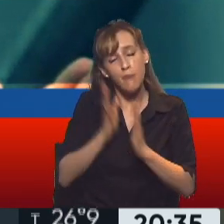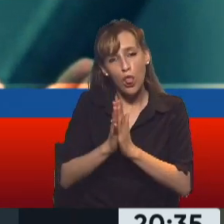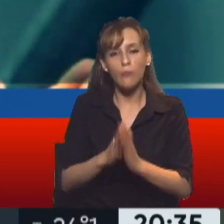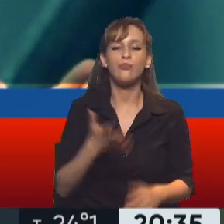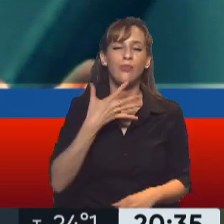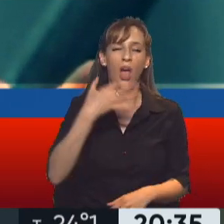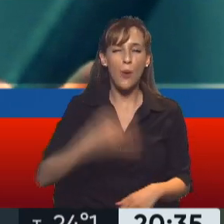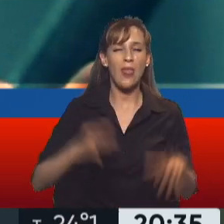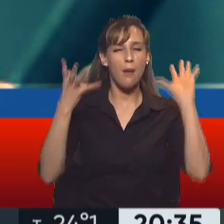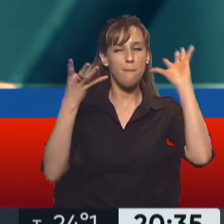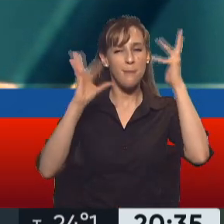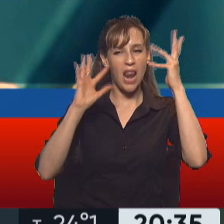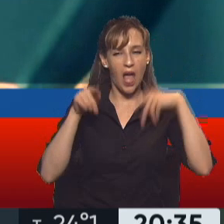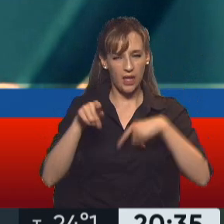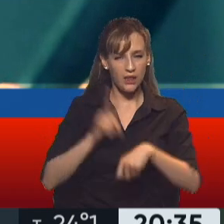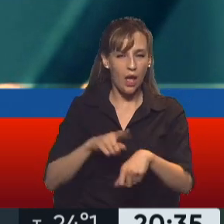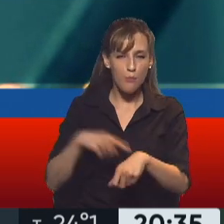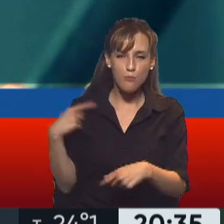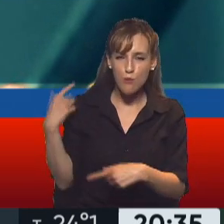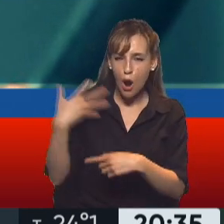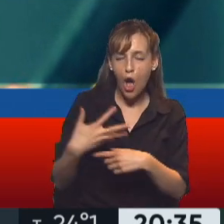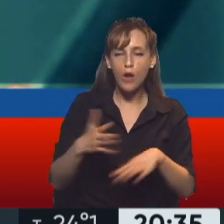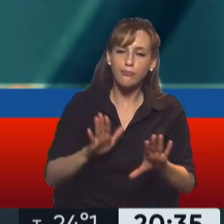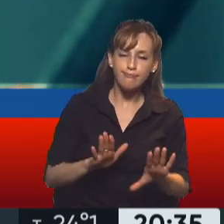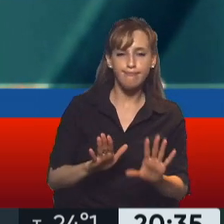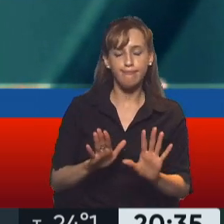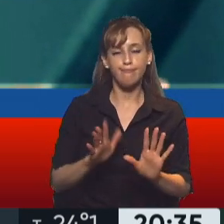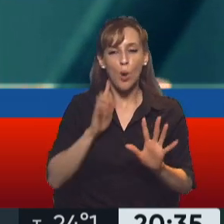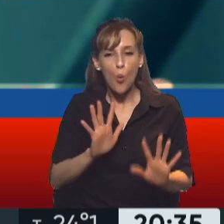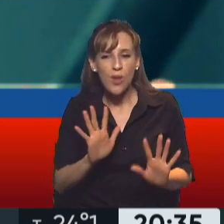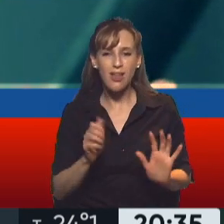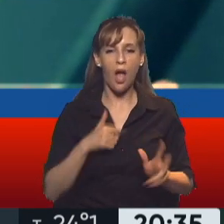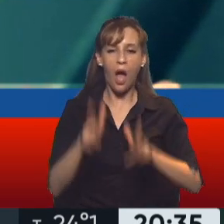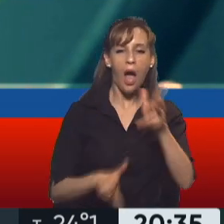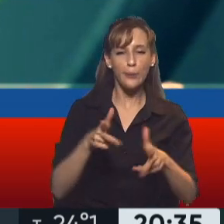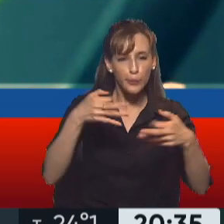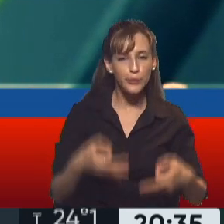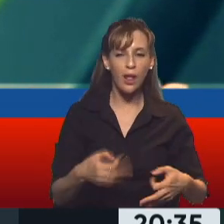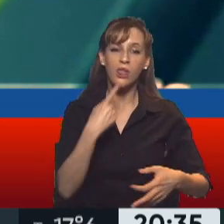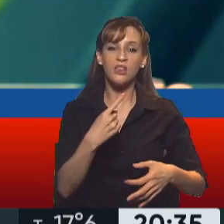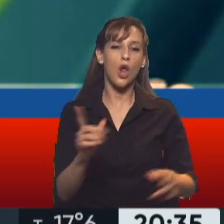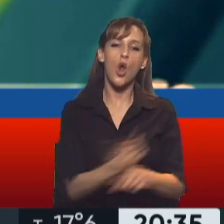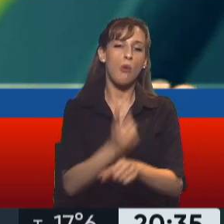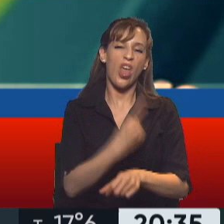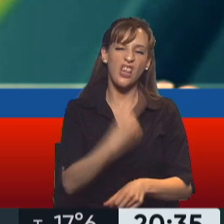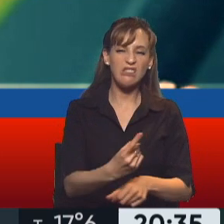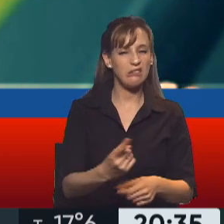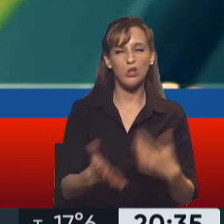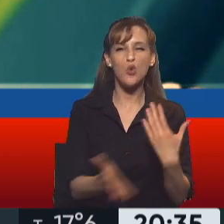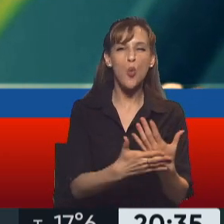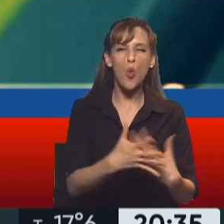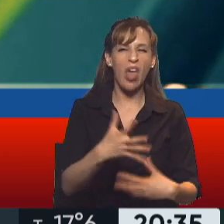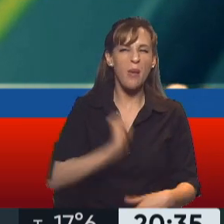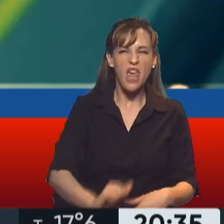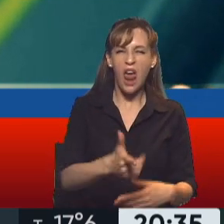los últimos tiempos se ha cuidado. Creo que en el debate de TN alguien lo asesoró y le dijo, mirá, no podés decirle zurda de mierda y todas las cosas que